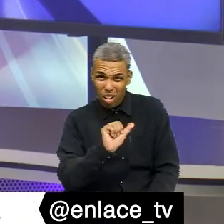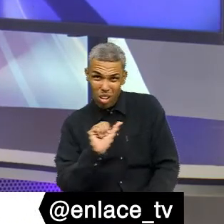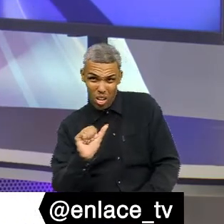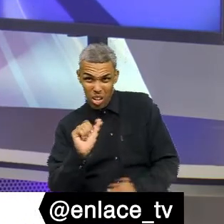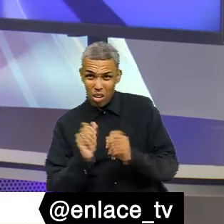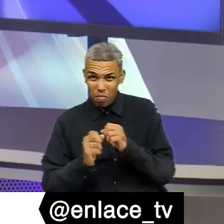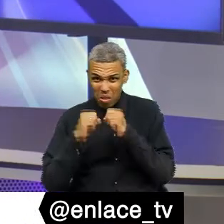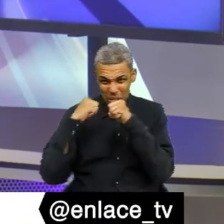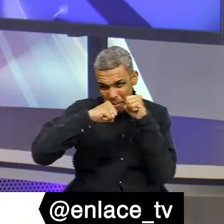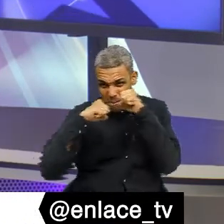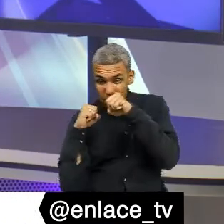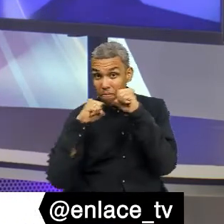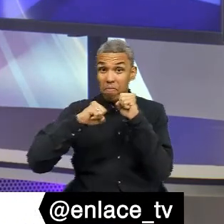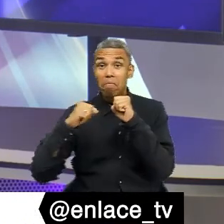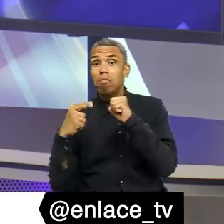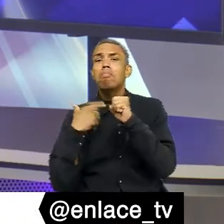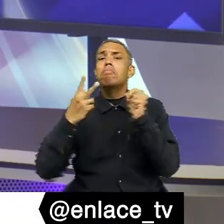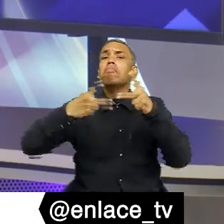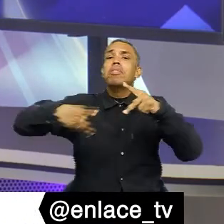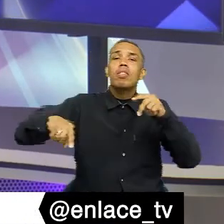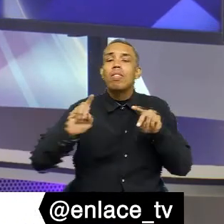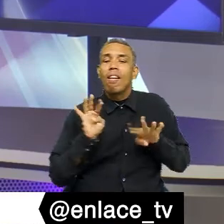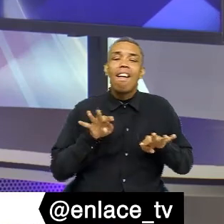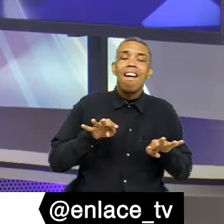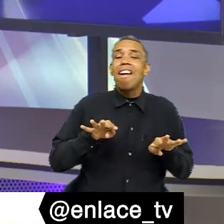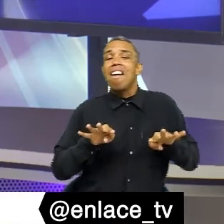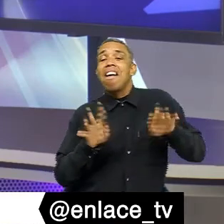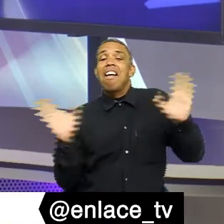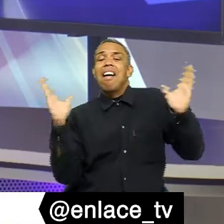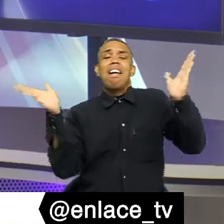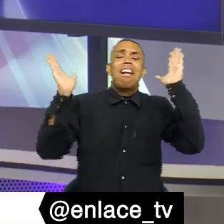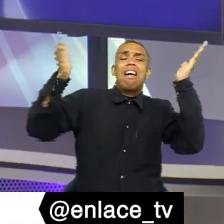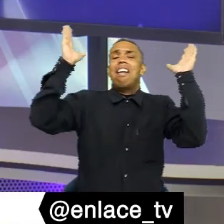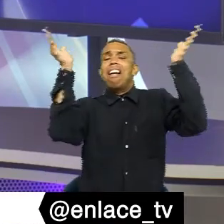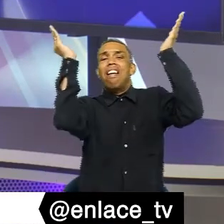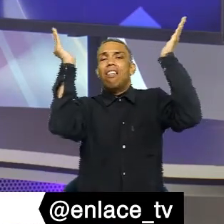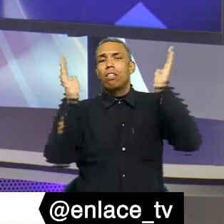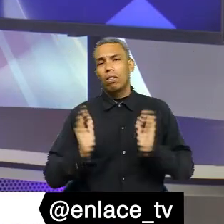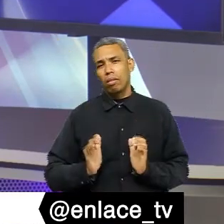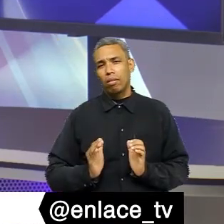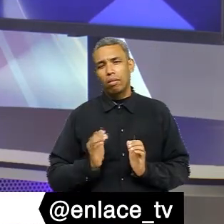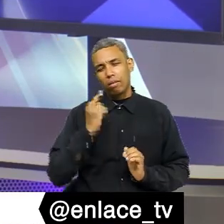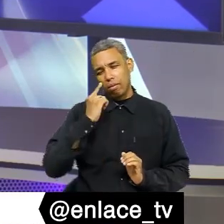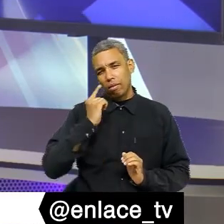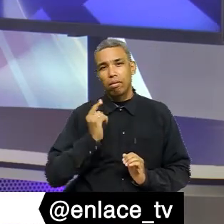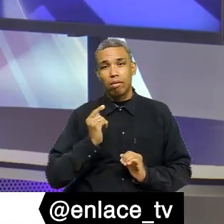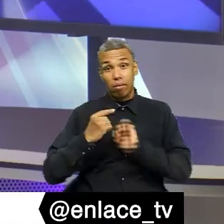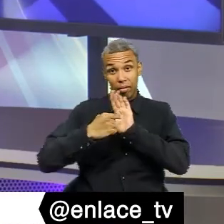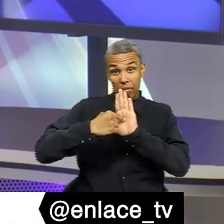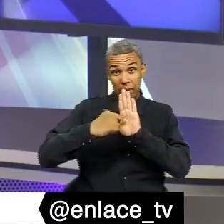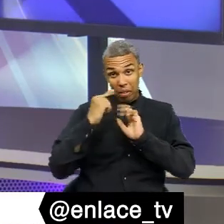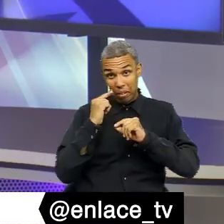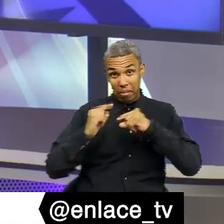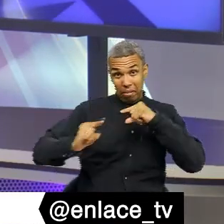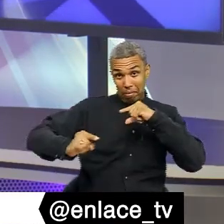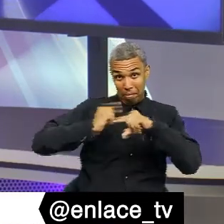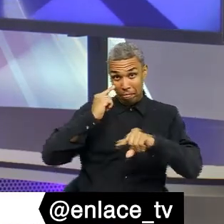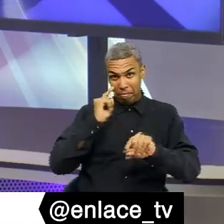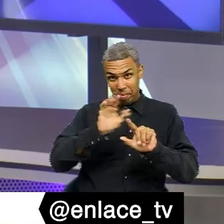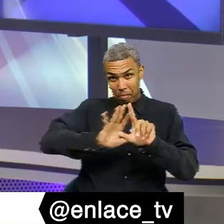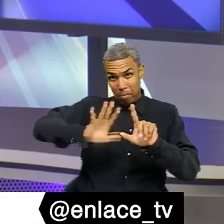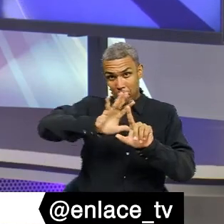espectadores animaban la pelea, hace parte de las denuncias captadas por lentes de Reporteros Ciudadanos en nuestra sección, hecha por la misma